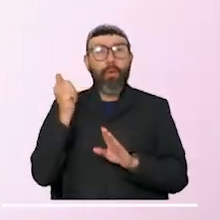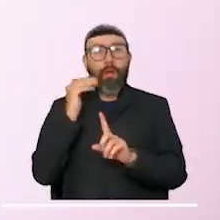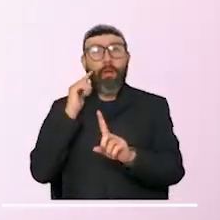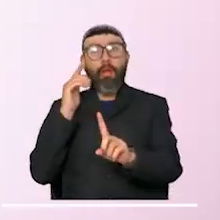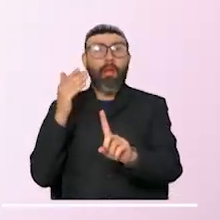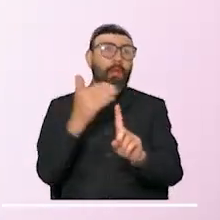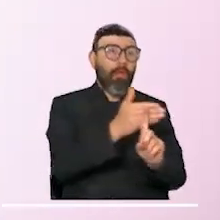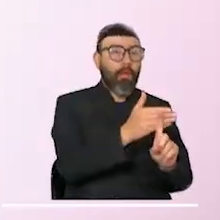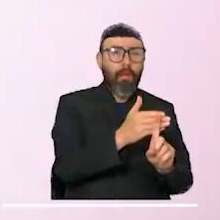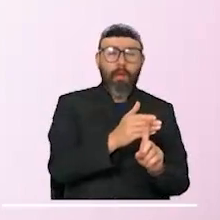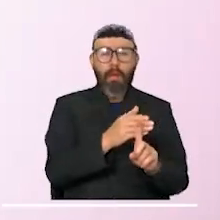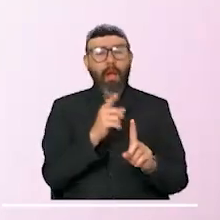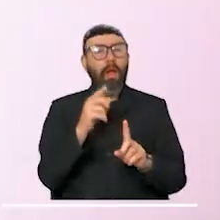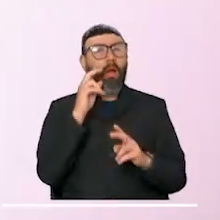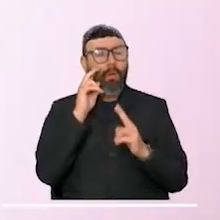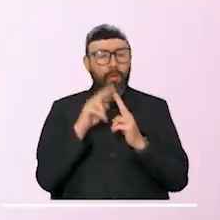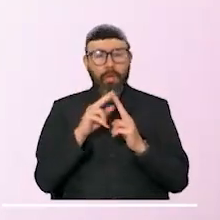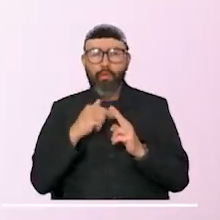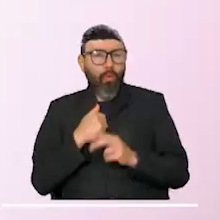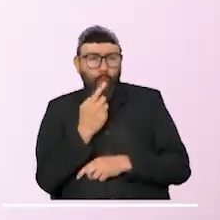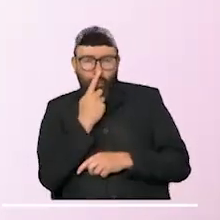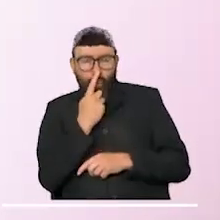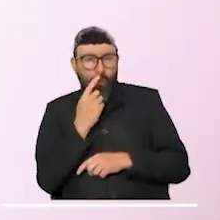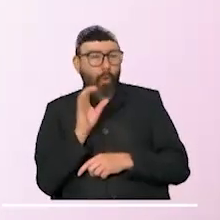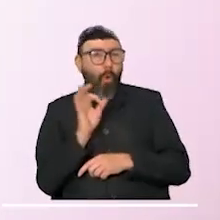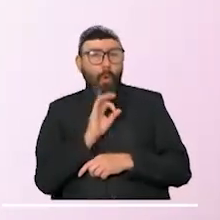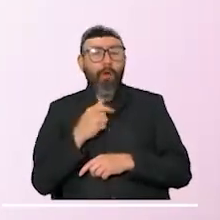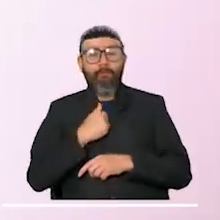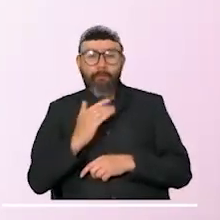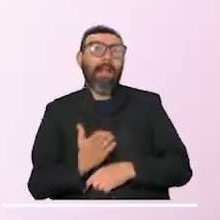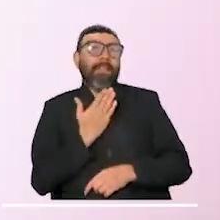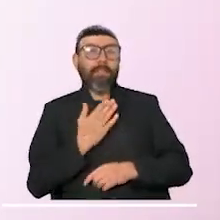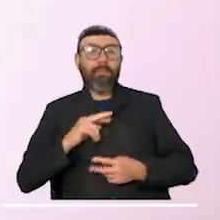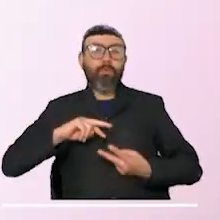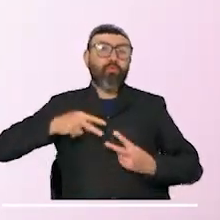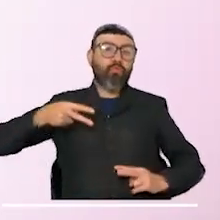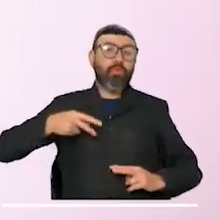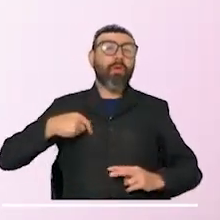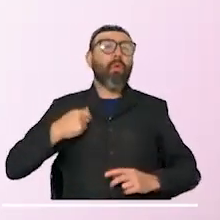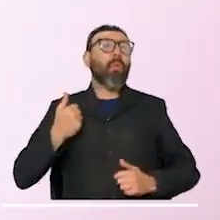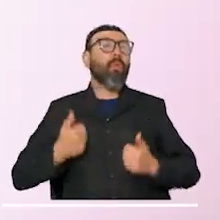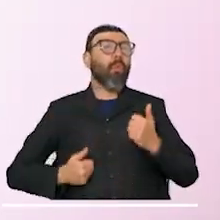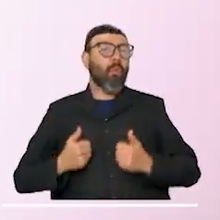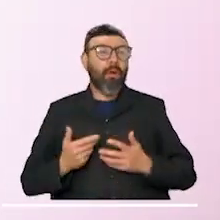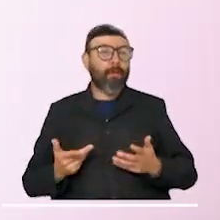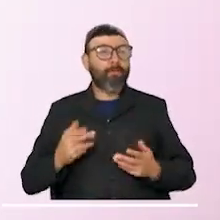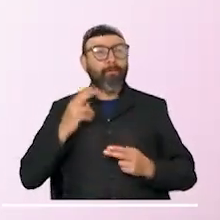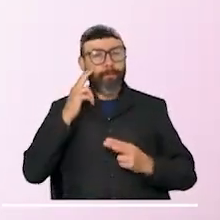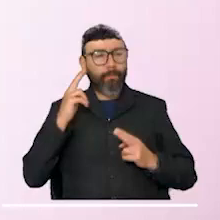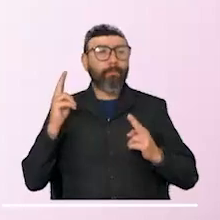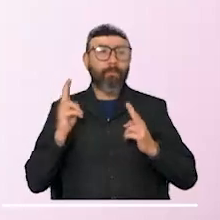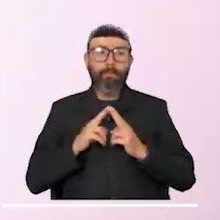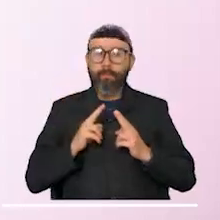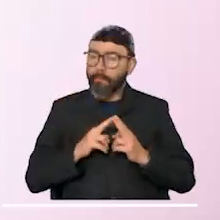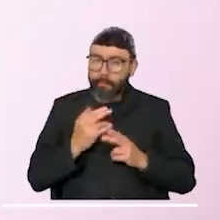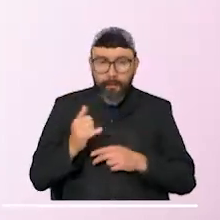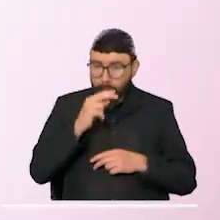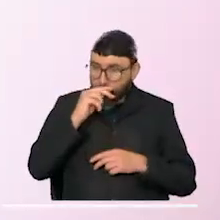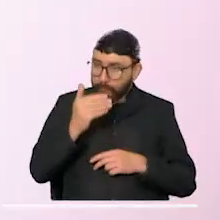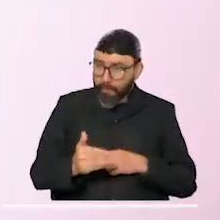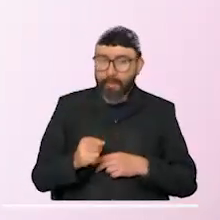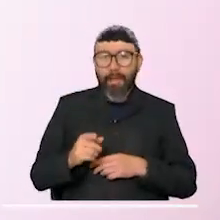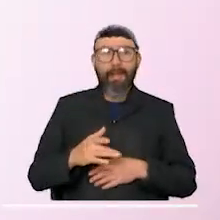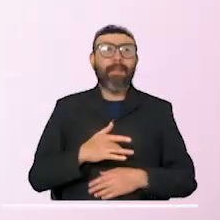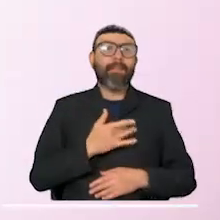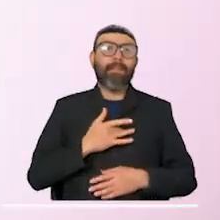si usted solamente está explorando si definitivamente desde su genética o desde su sensación desde pequeños siente